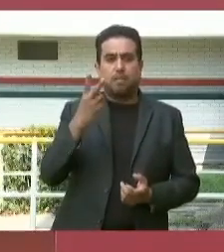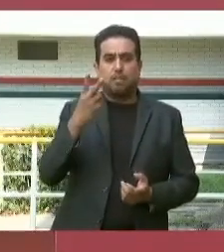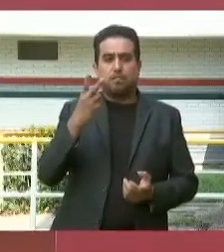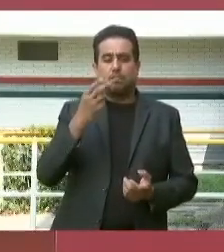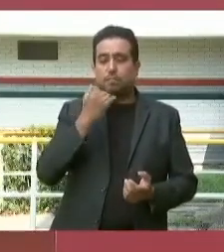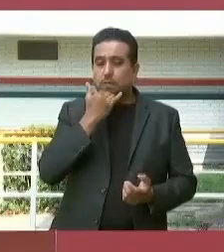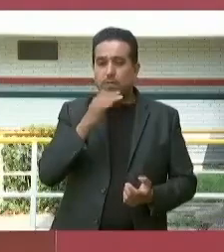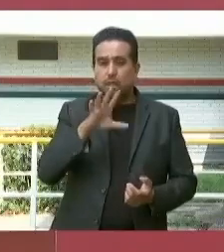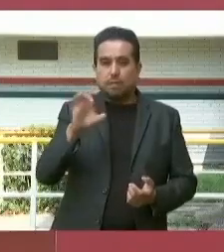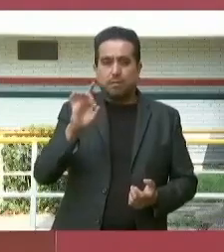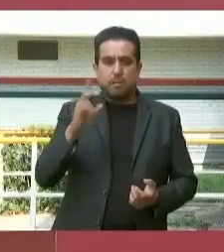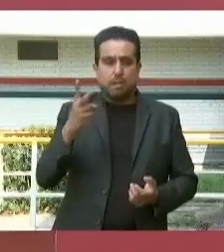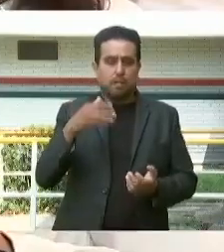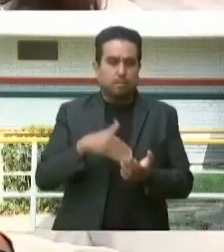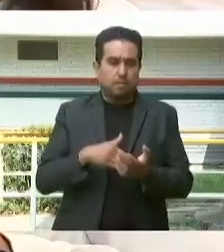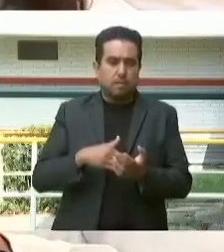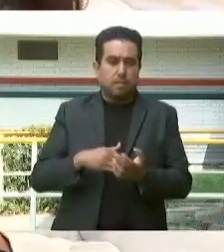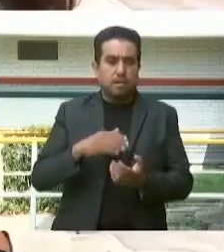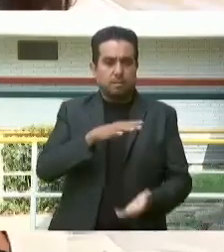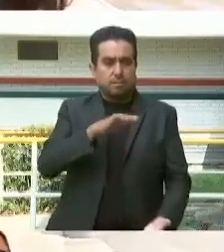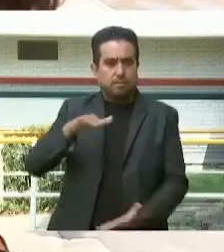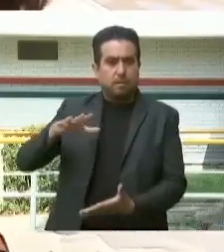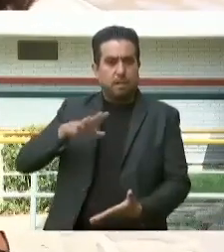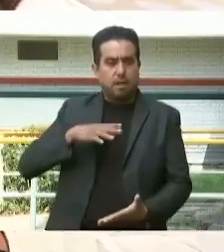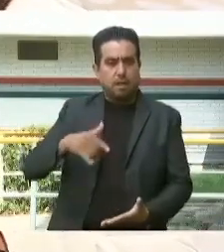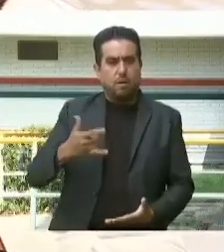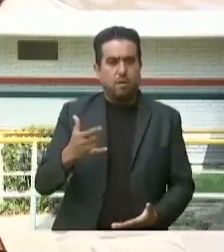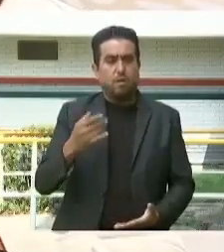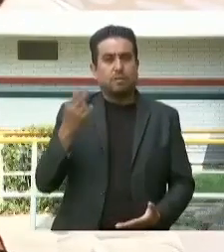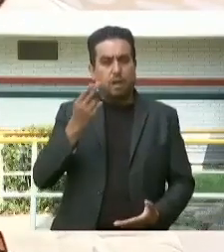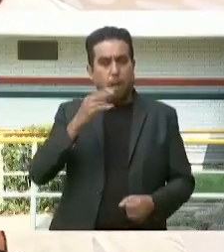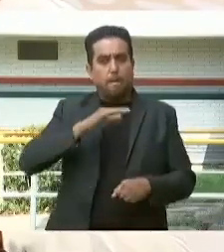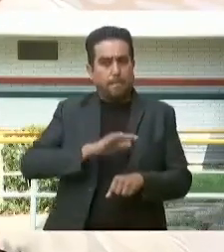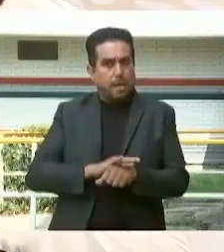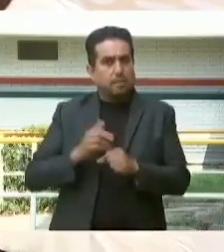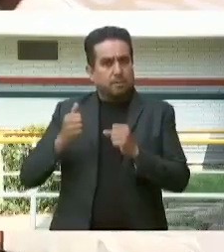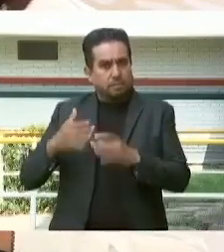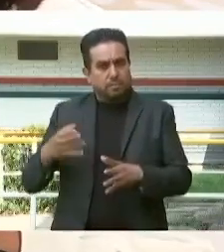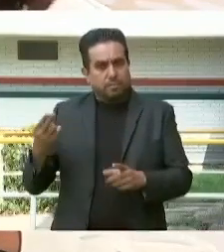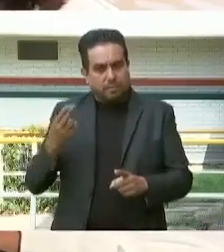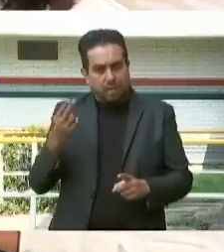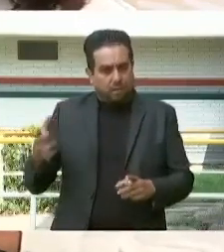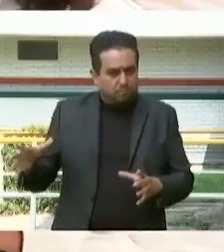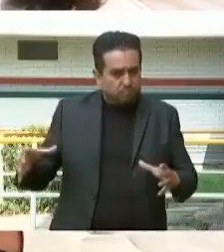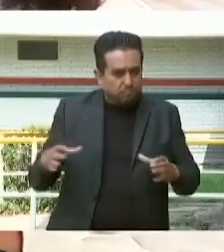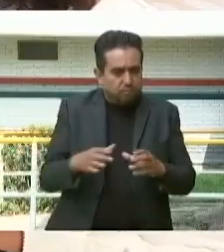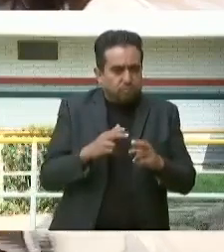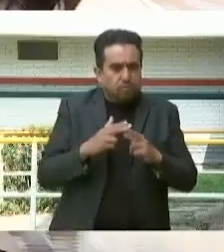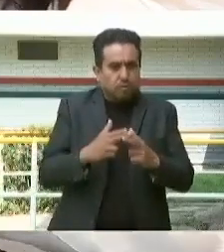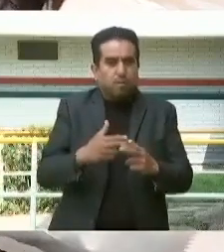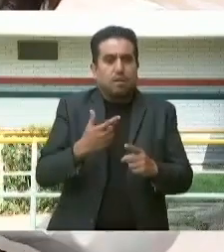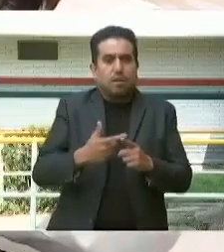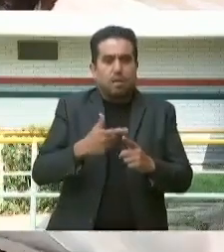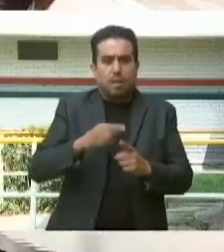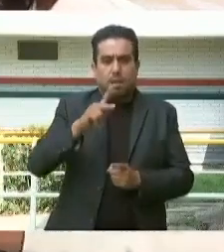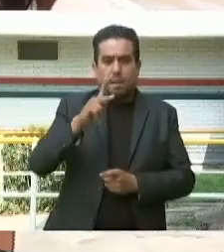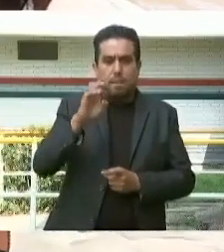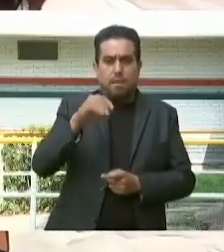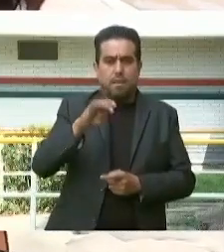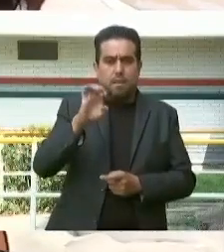julio y estamos preparándonos para aumentar carga y cumplir con las expectativas que petróleos mexicanos